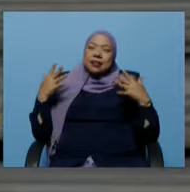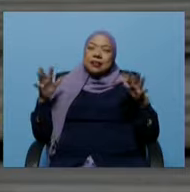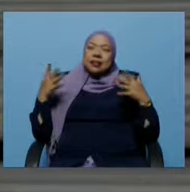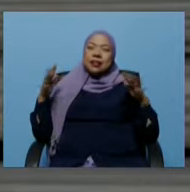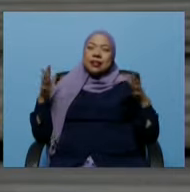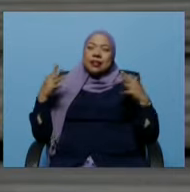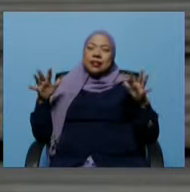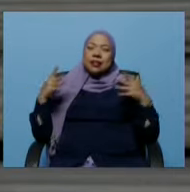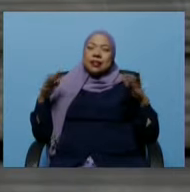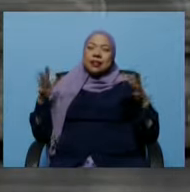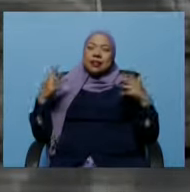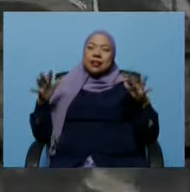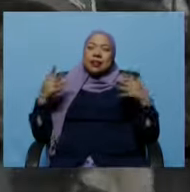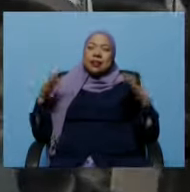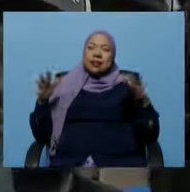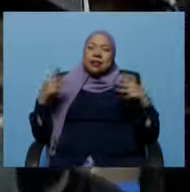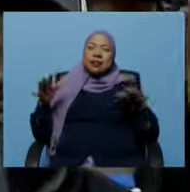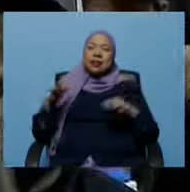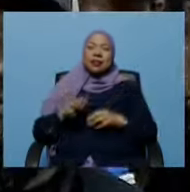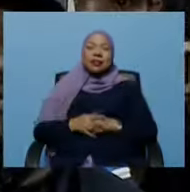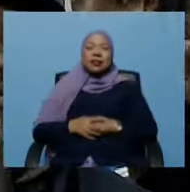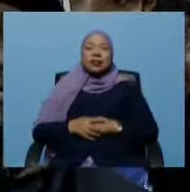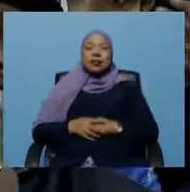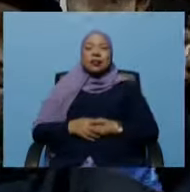Bueno, un saludo.